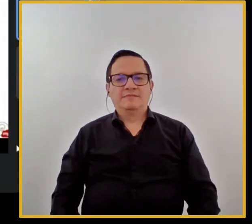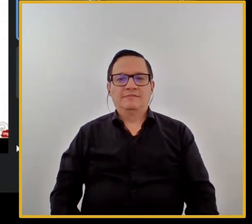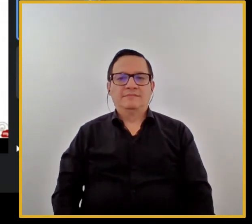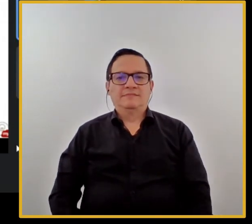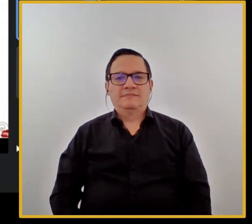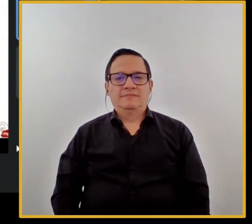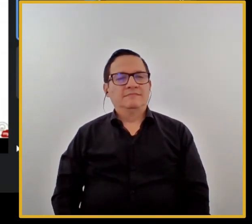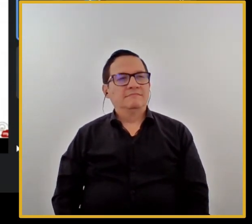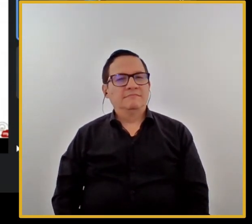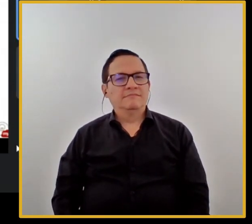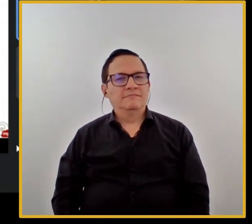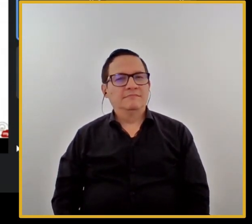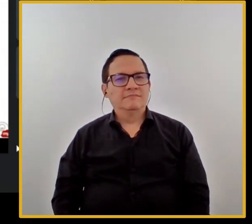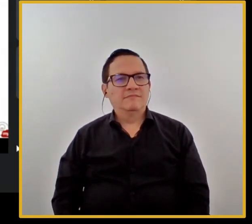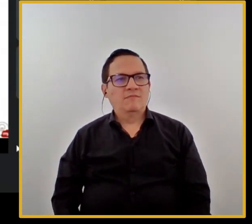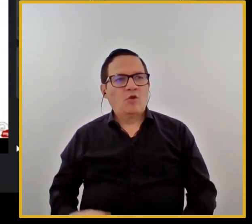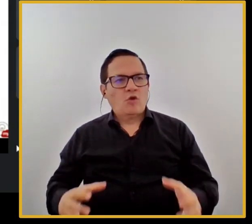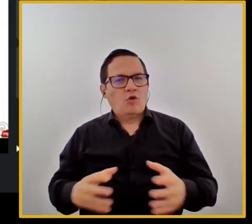Sustitución.